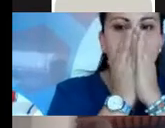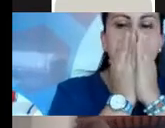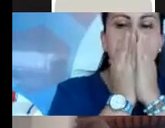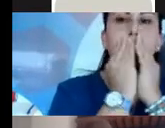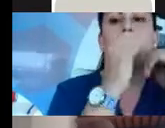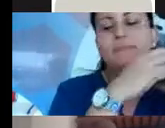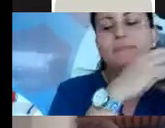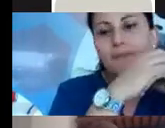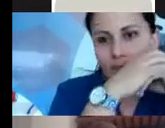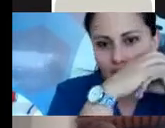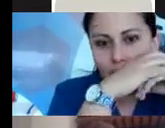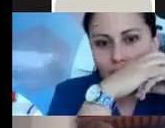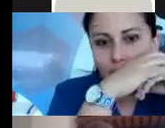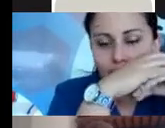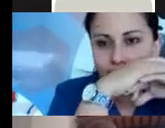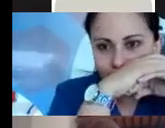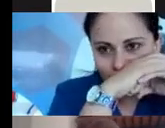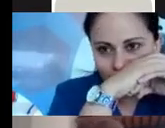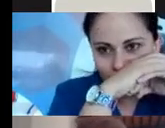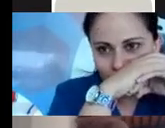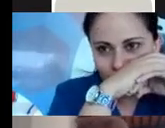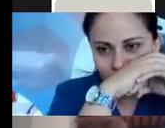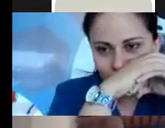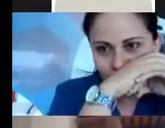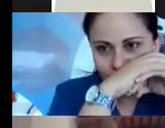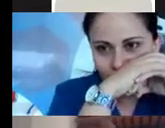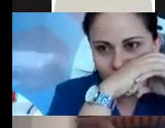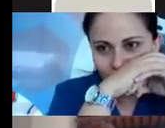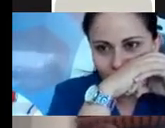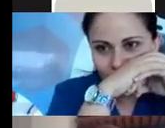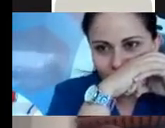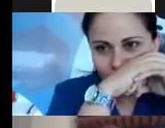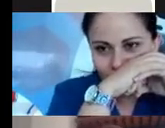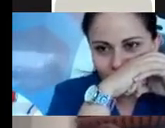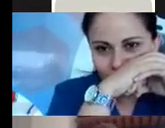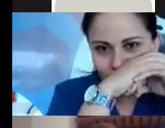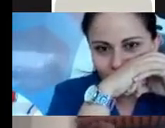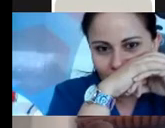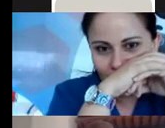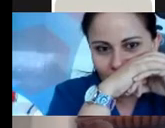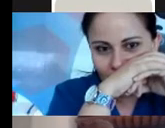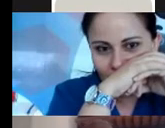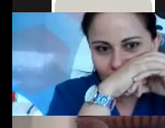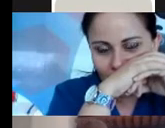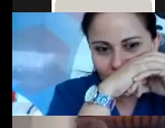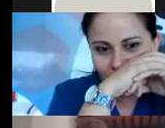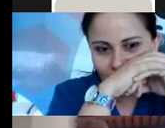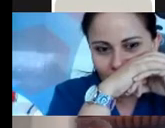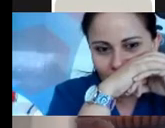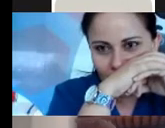tengan que tener lo que se llama Transit Option o aprobación, el famoso